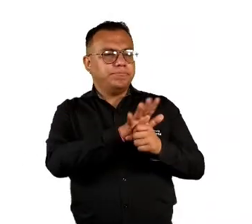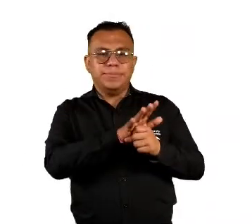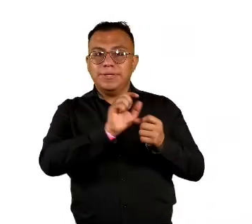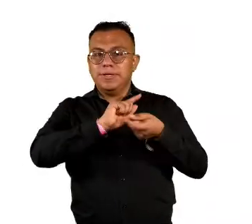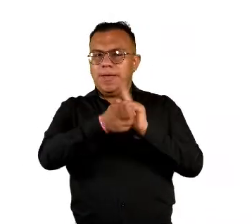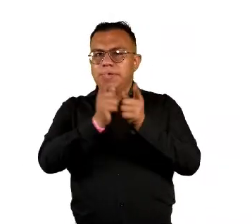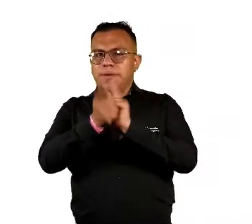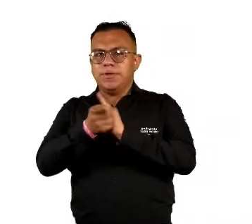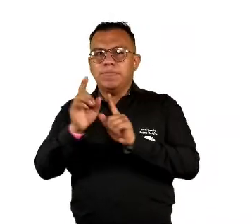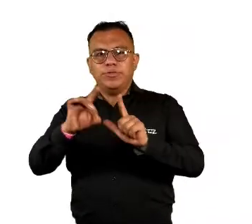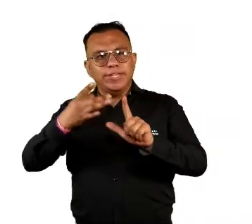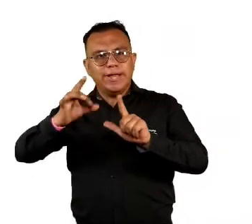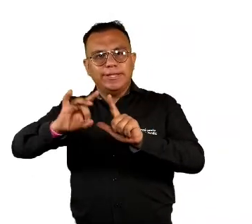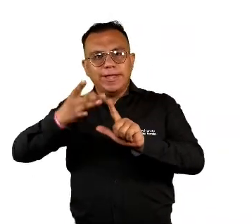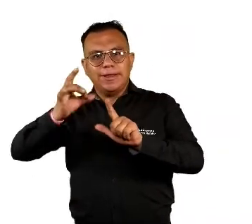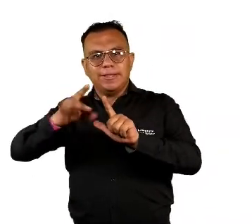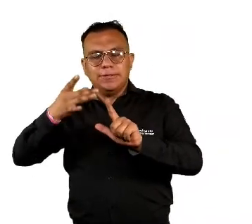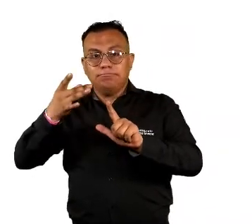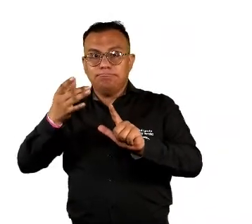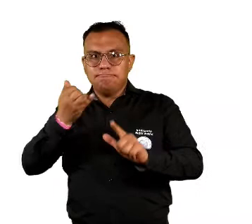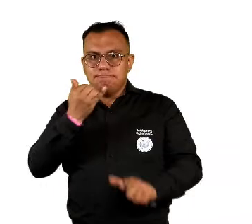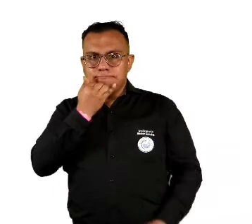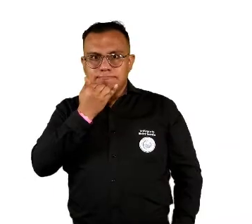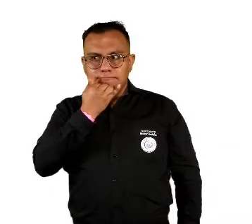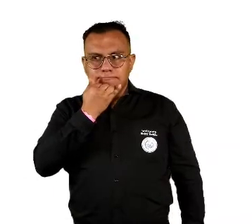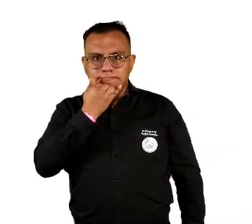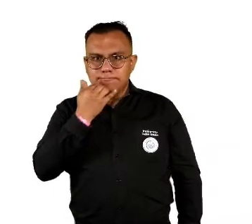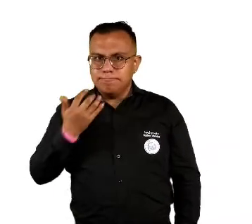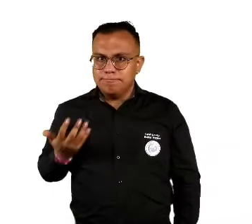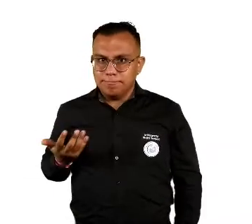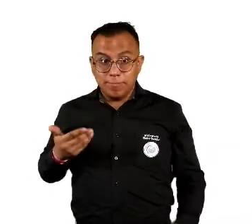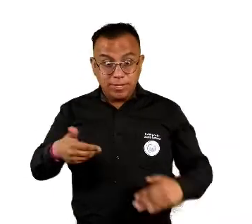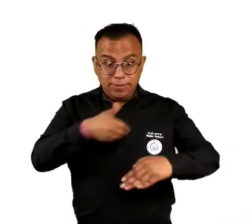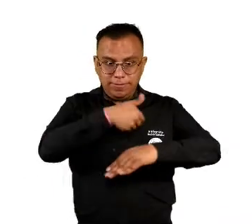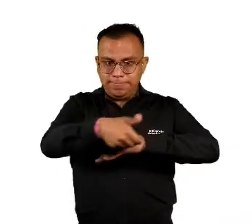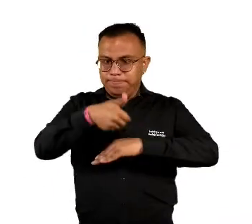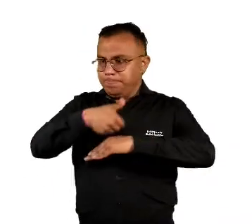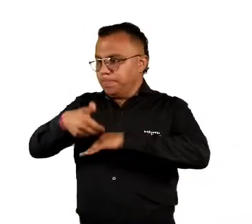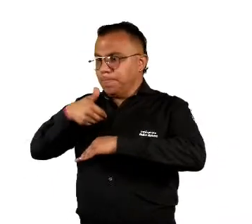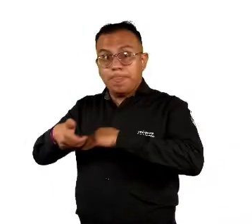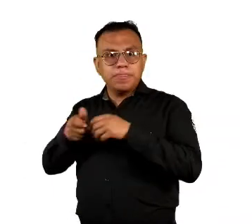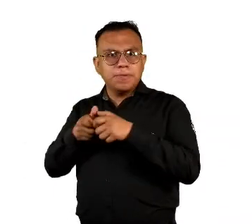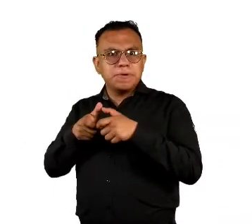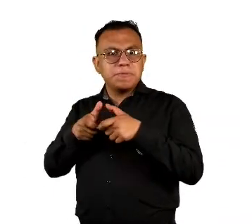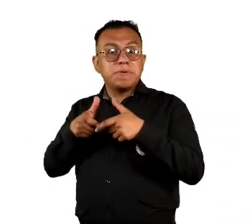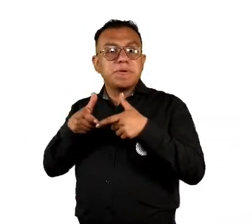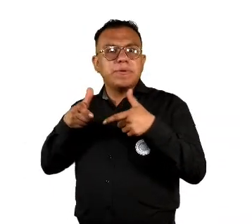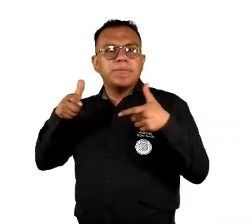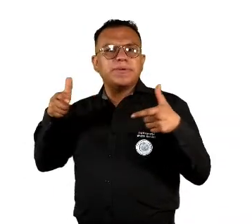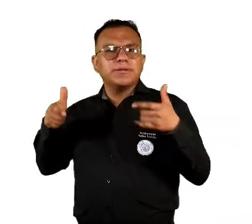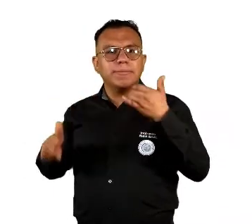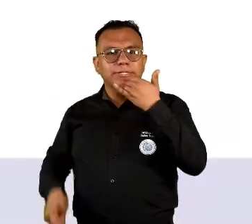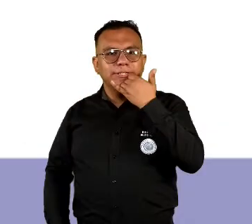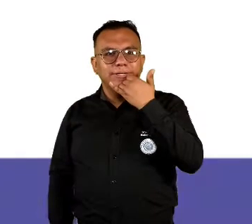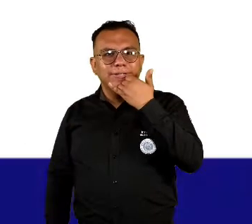digitales Qué pasa cuando la una demanda crece mucho